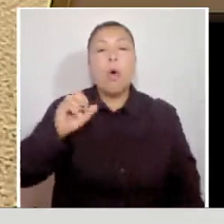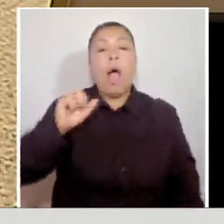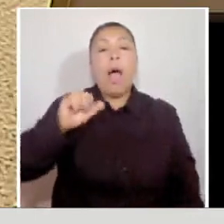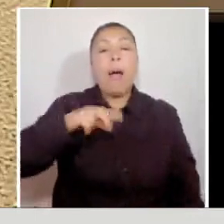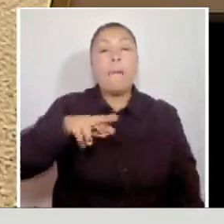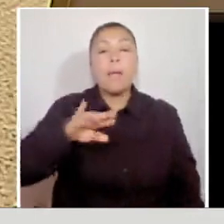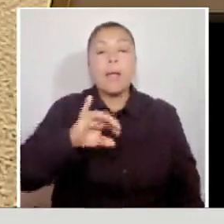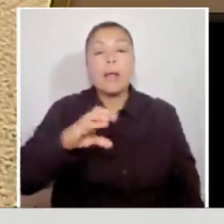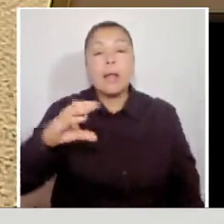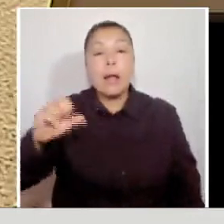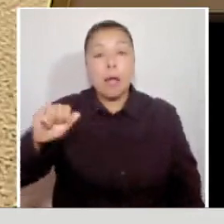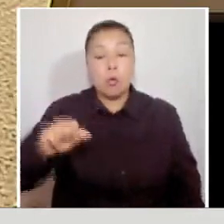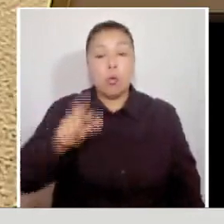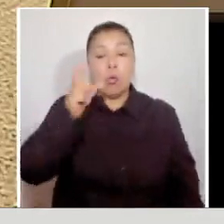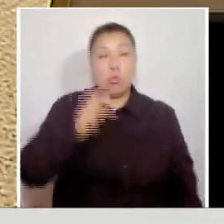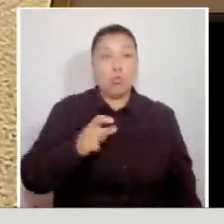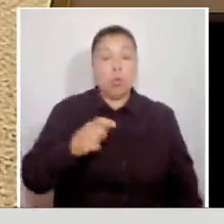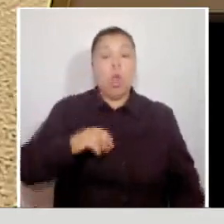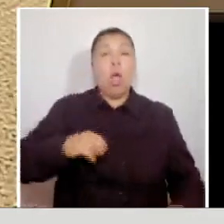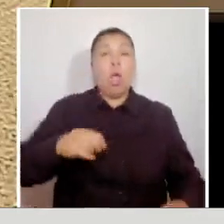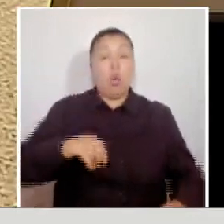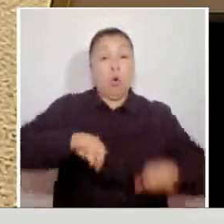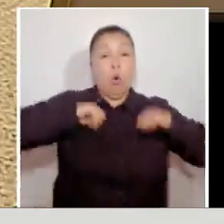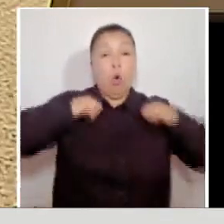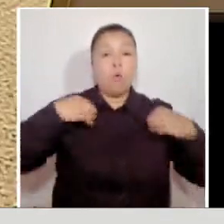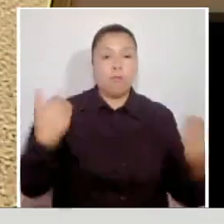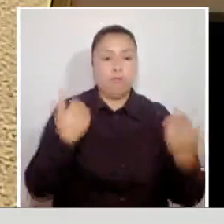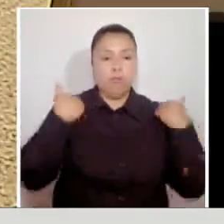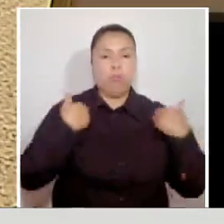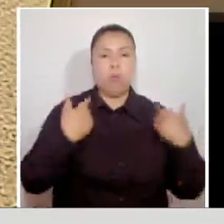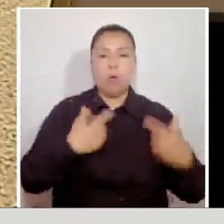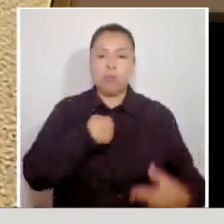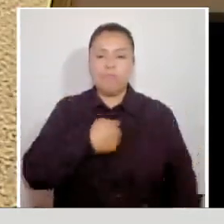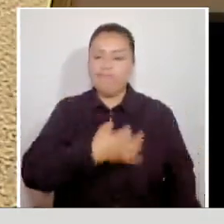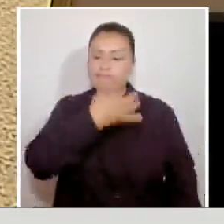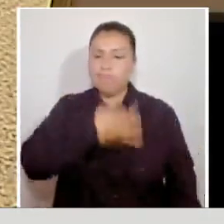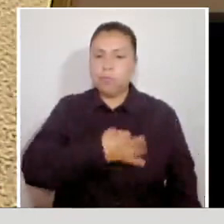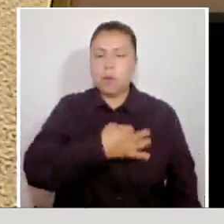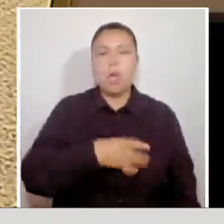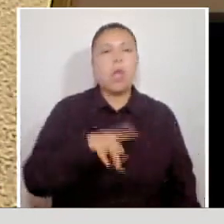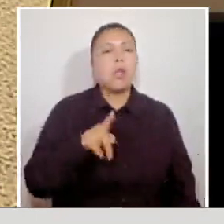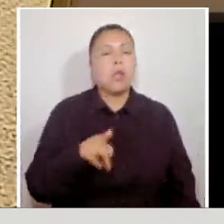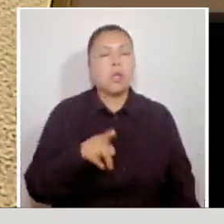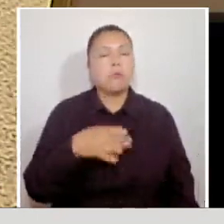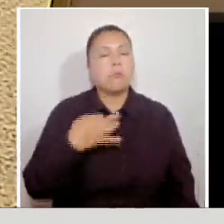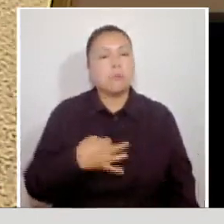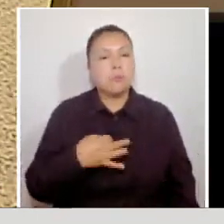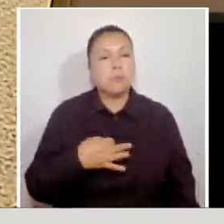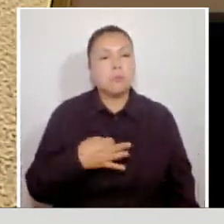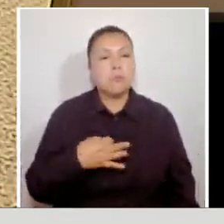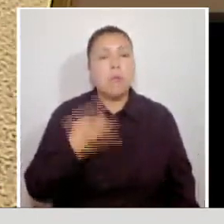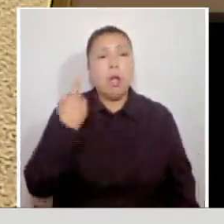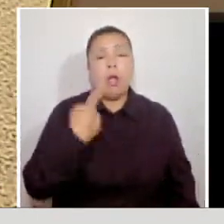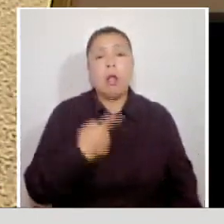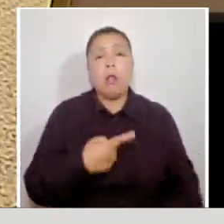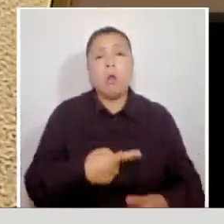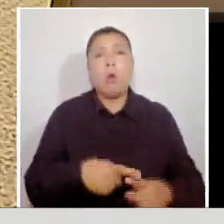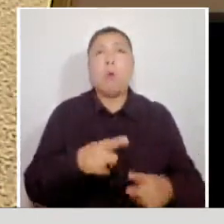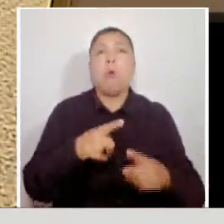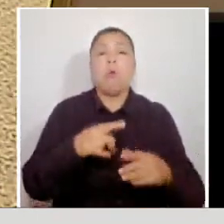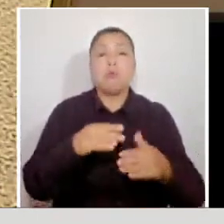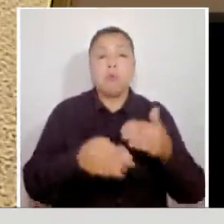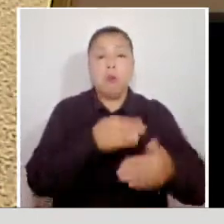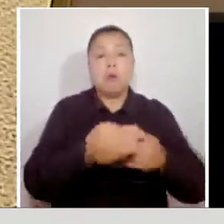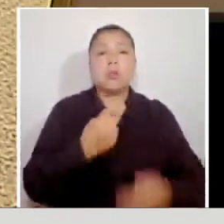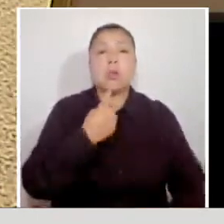uno practicándolo desde joven quiere seguridad y esa seguridad la tienes en el resto de las cosas de la vida se termina